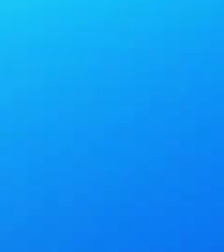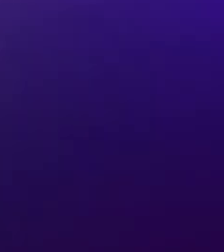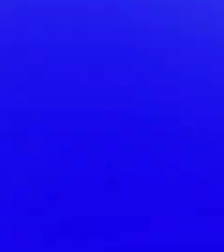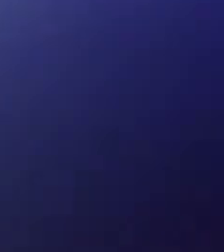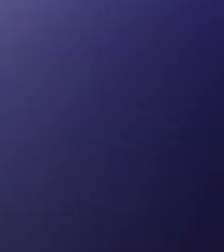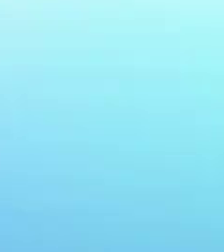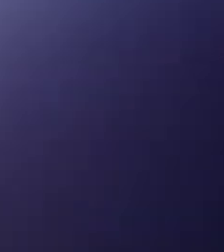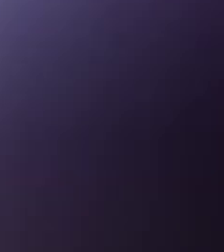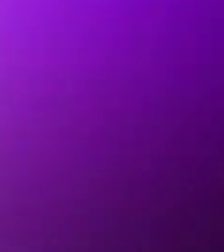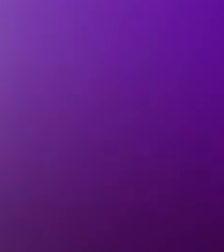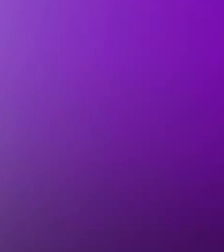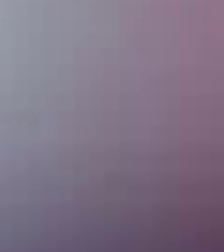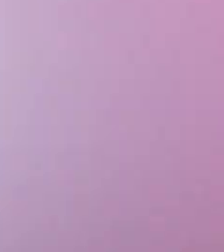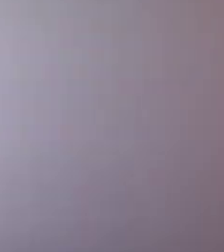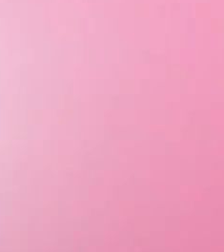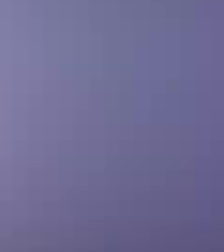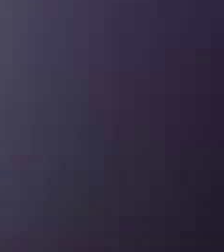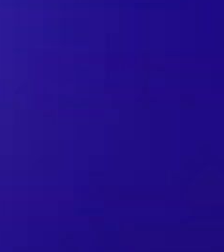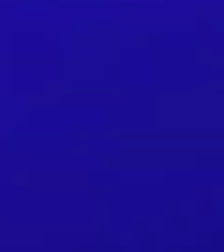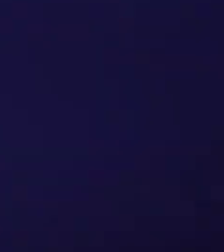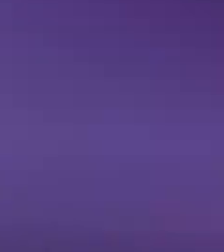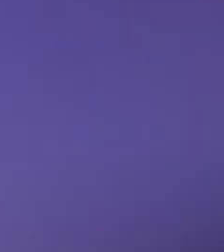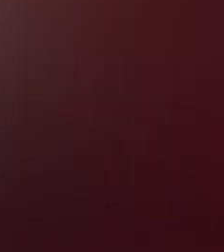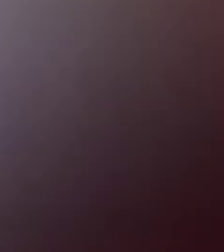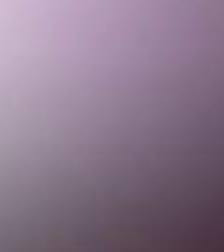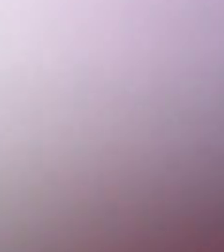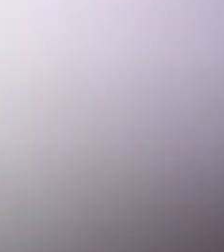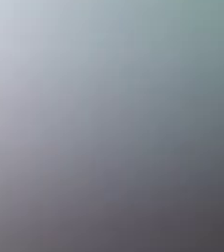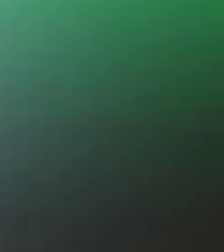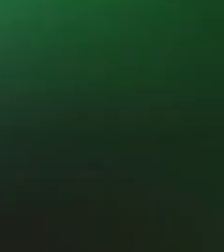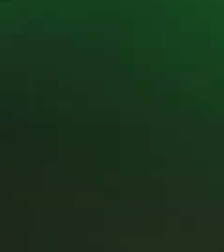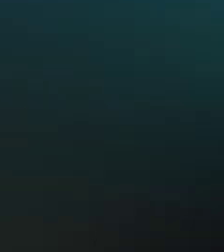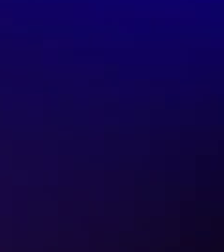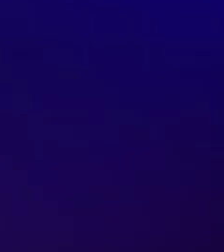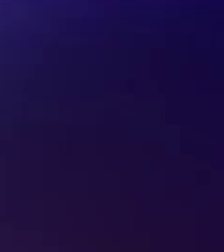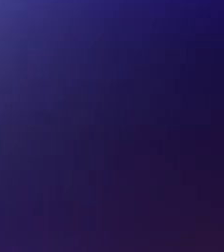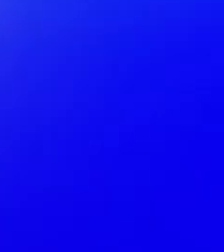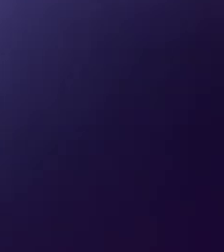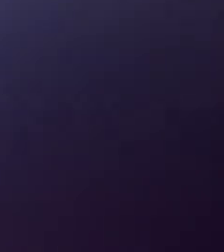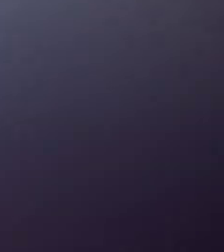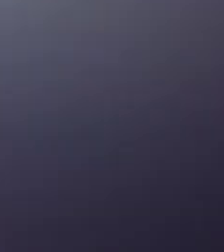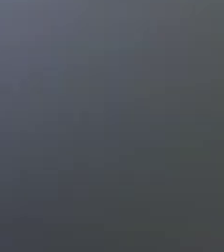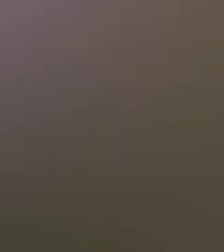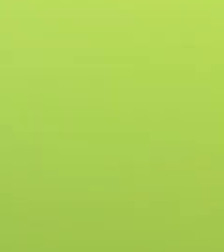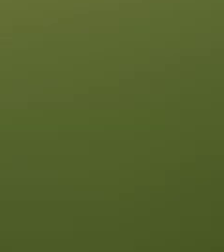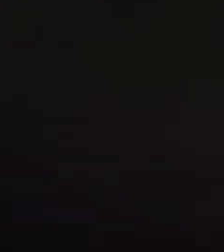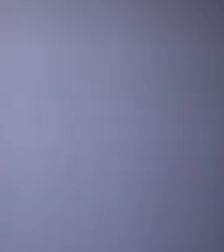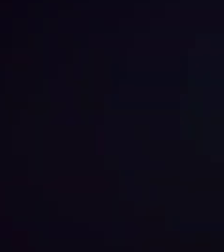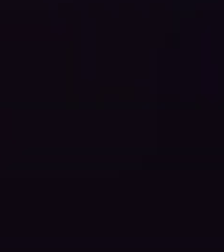Galácticos. ¿Cómo le dicen ahí, papá?